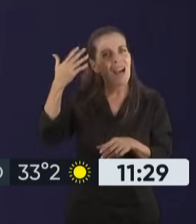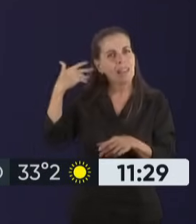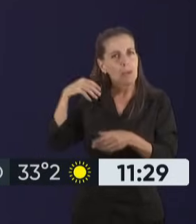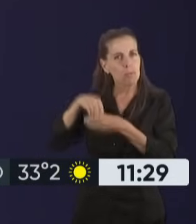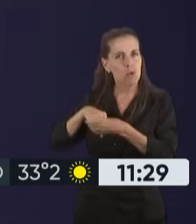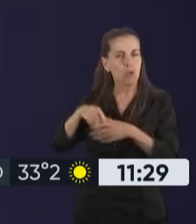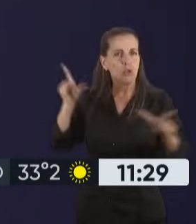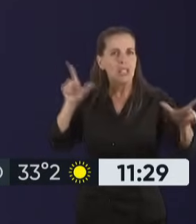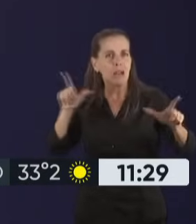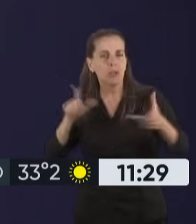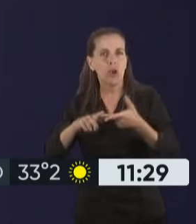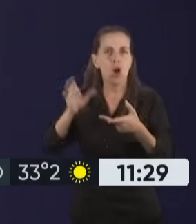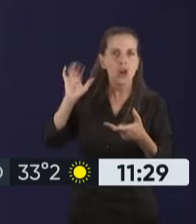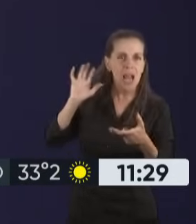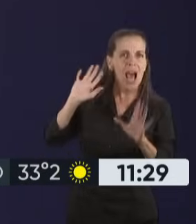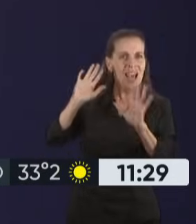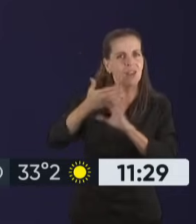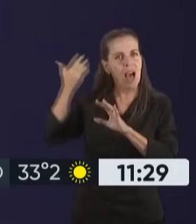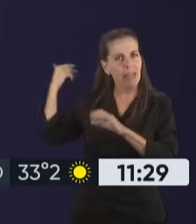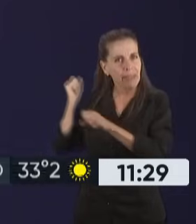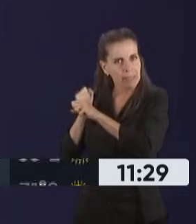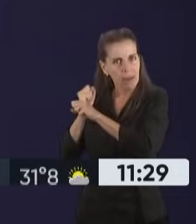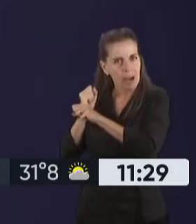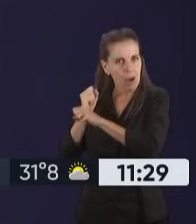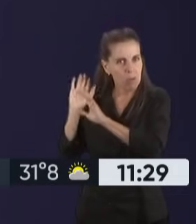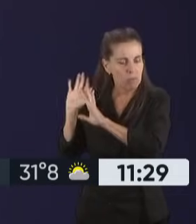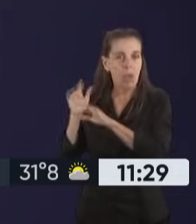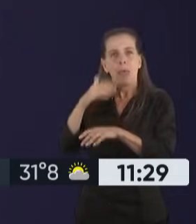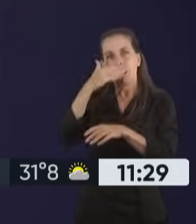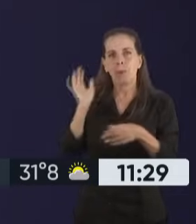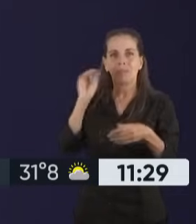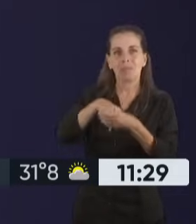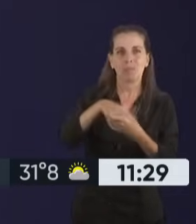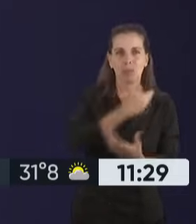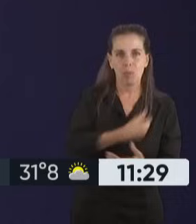Antes de sumarme a este cambio, a este gobierno.